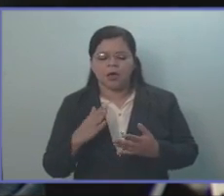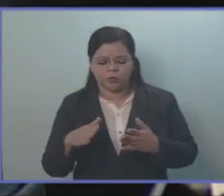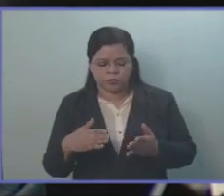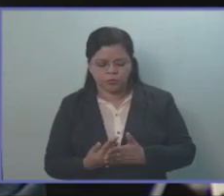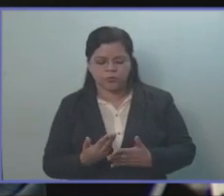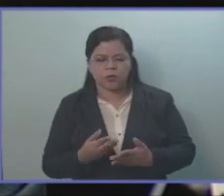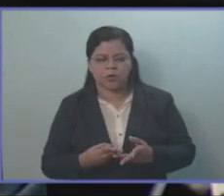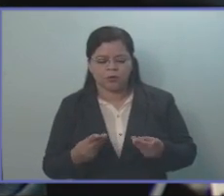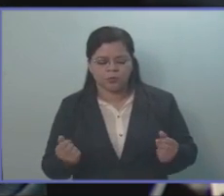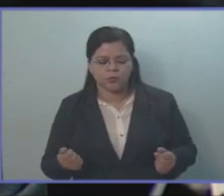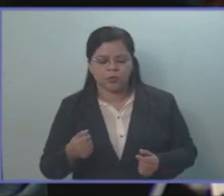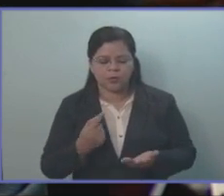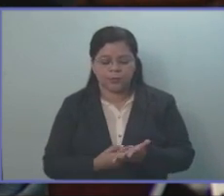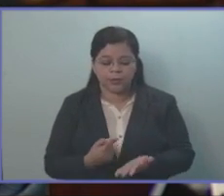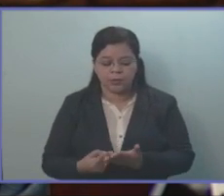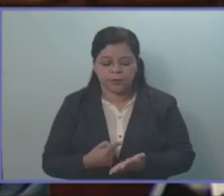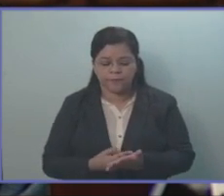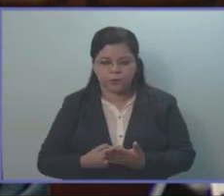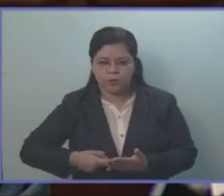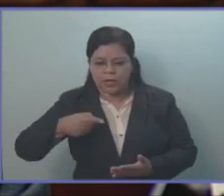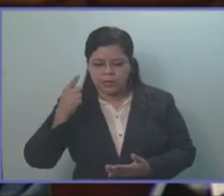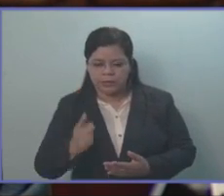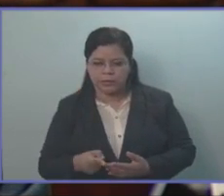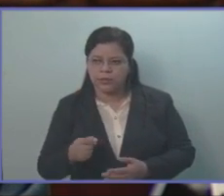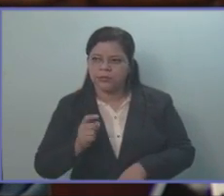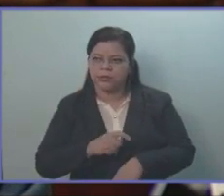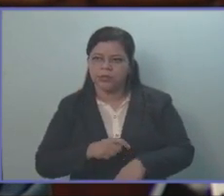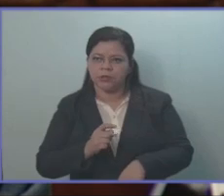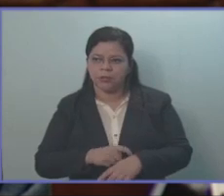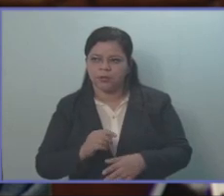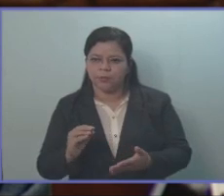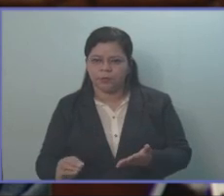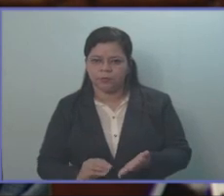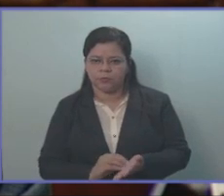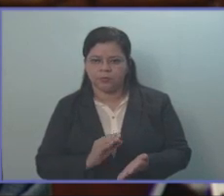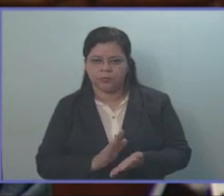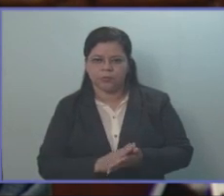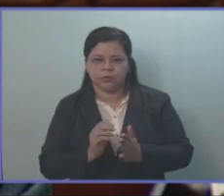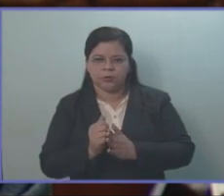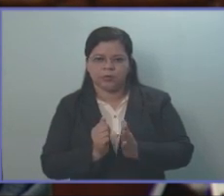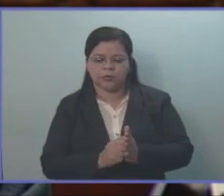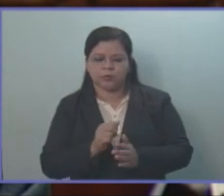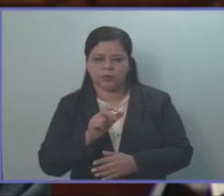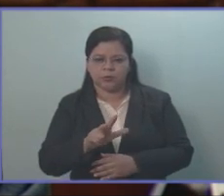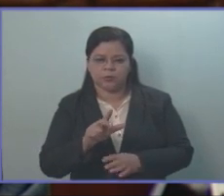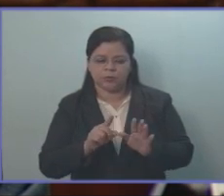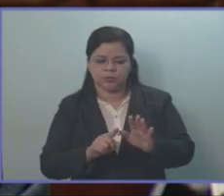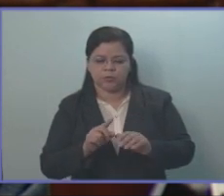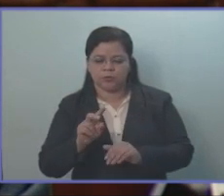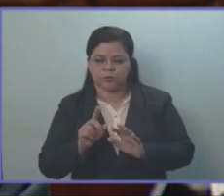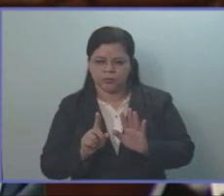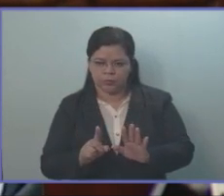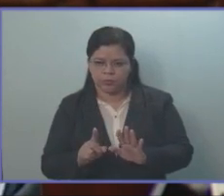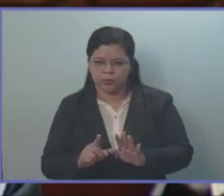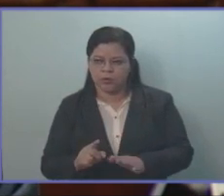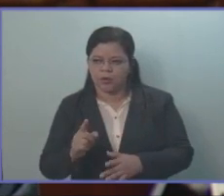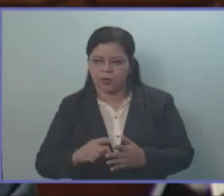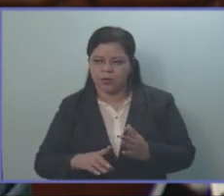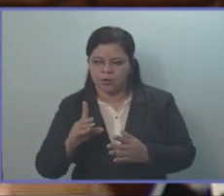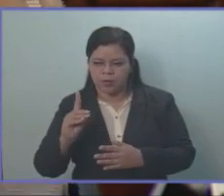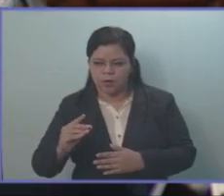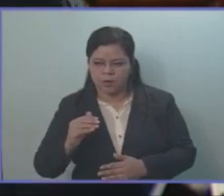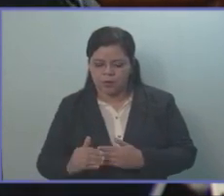por el Tribunal de Sentencia en los términos señalados en el artículo 366 del